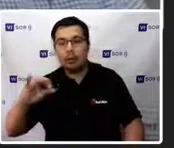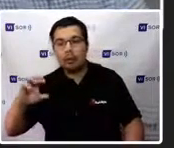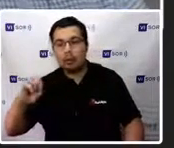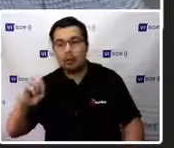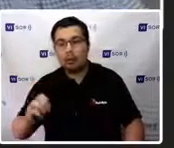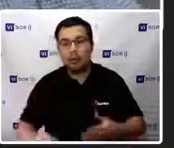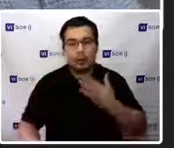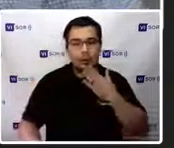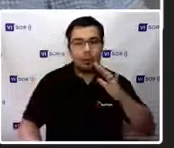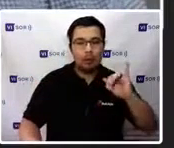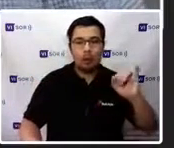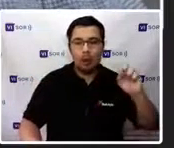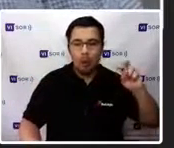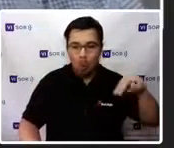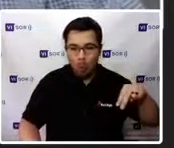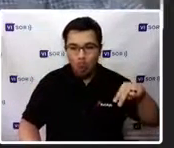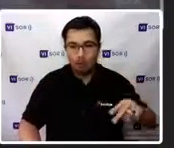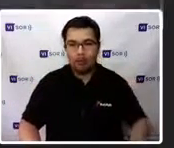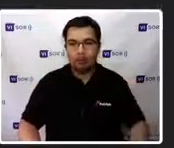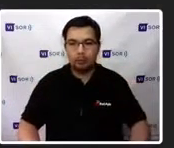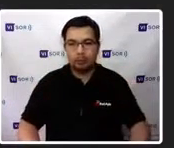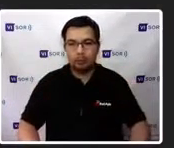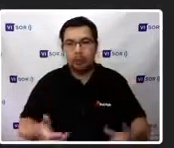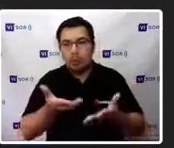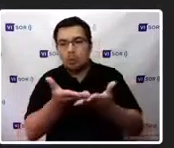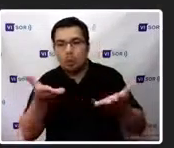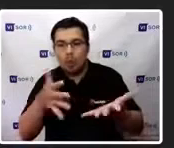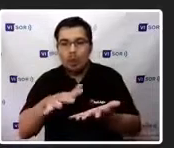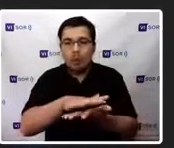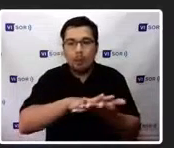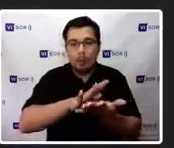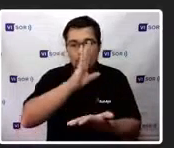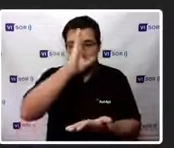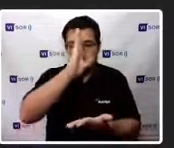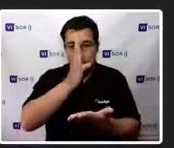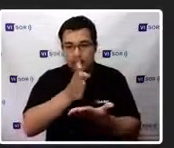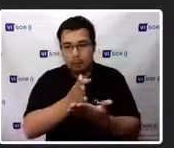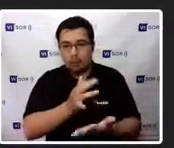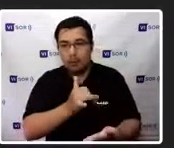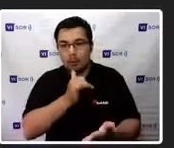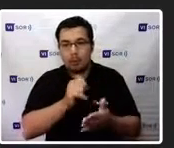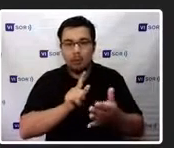Efectivamente, en el momento de si deciden, ¿no es cierto?, matricularse en esta carrera,